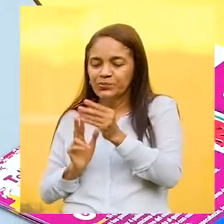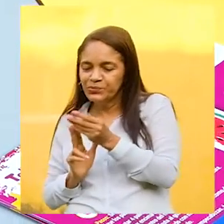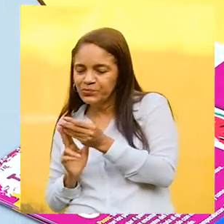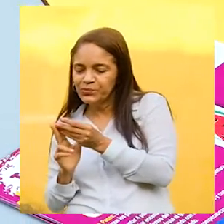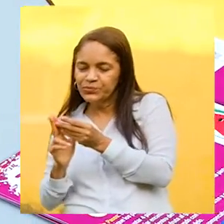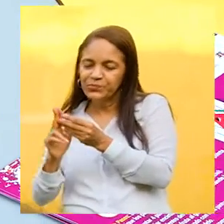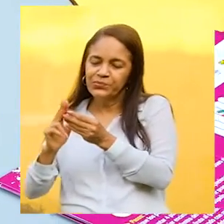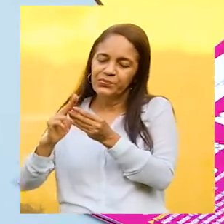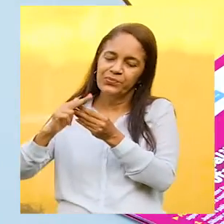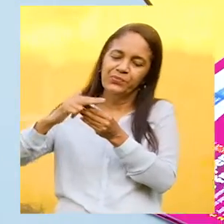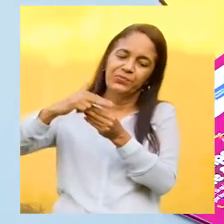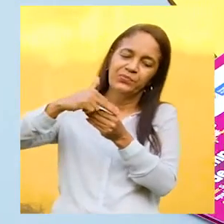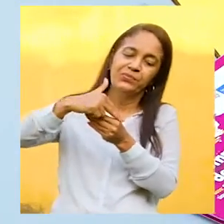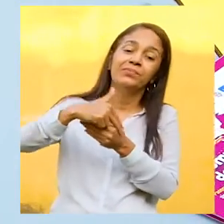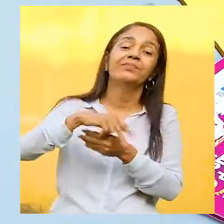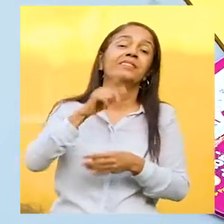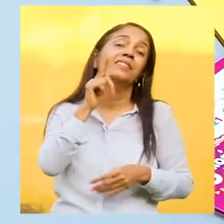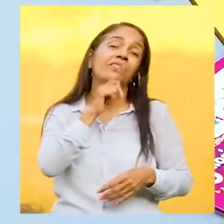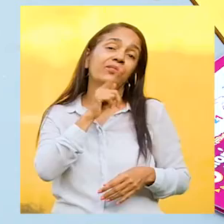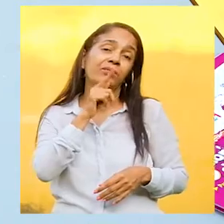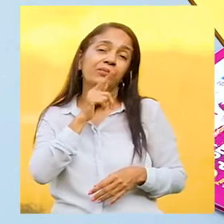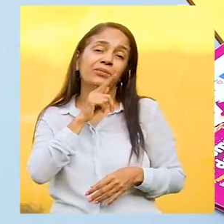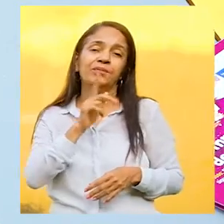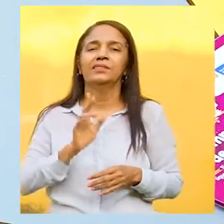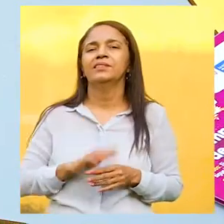de este alimento.